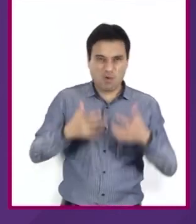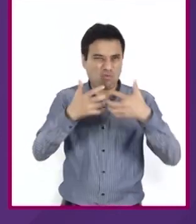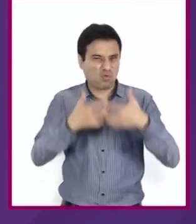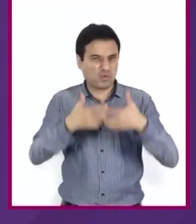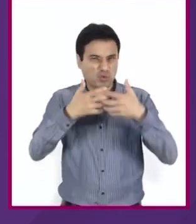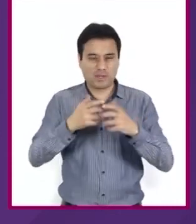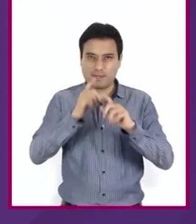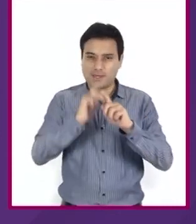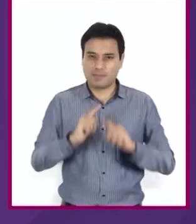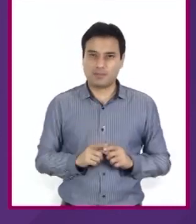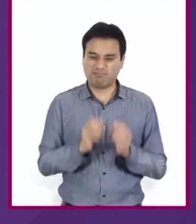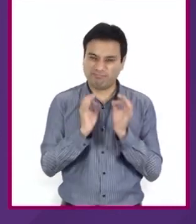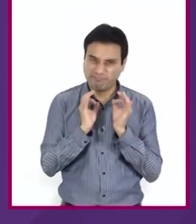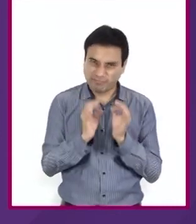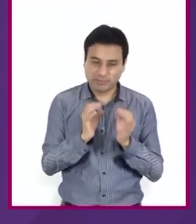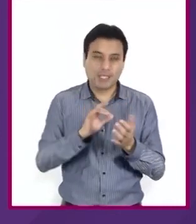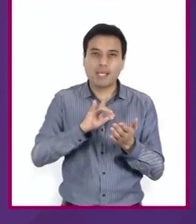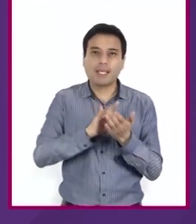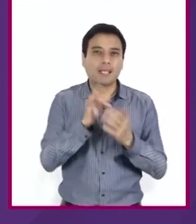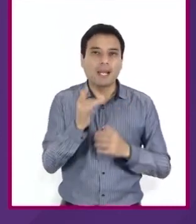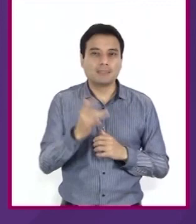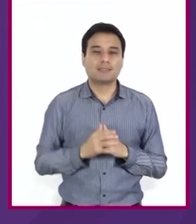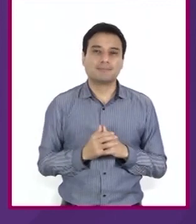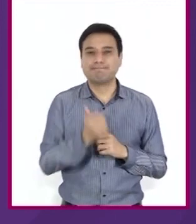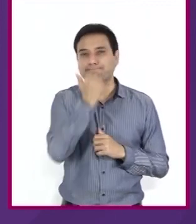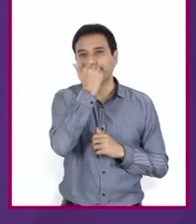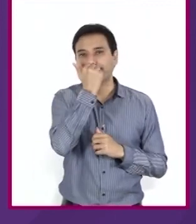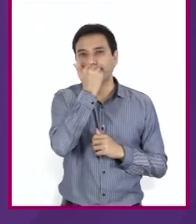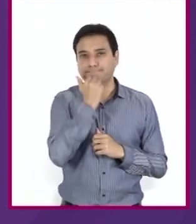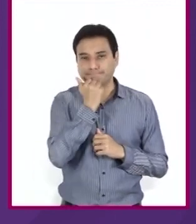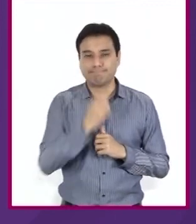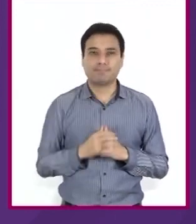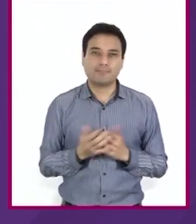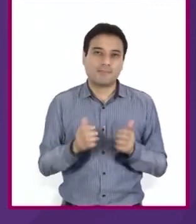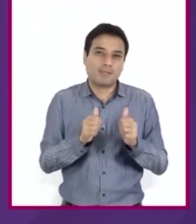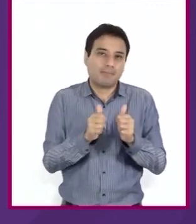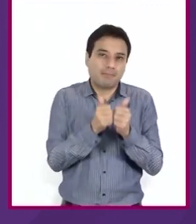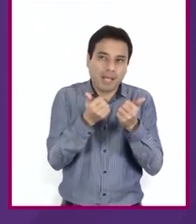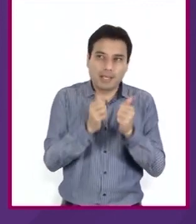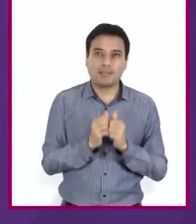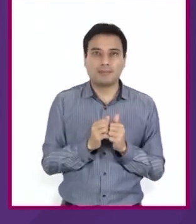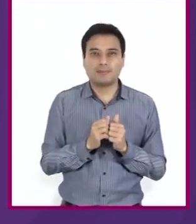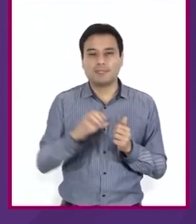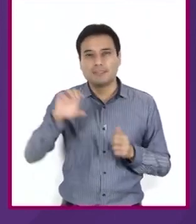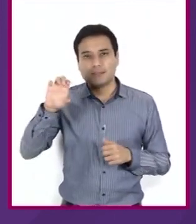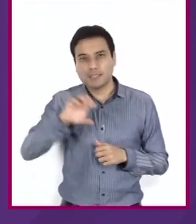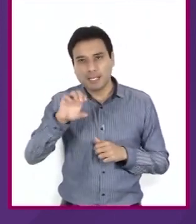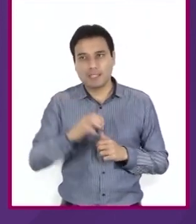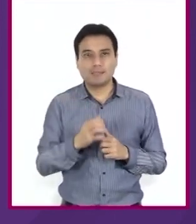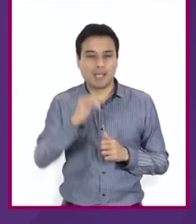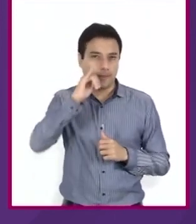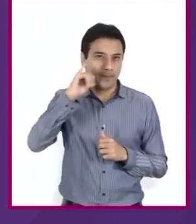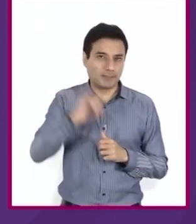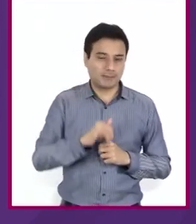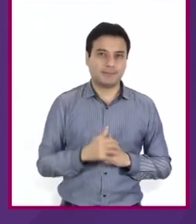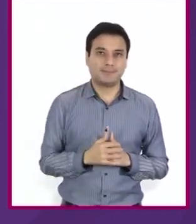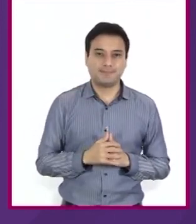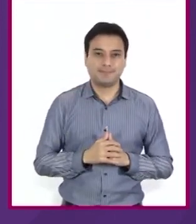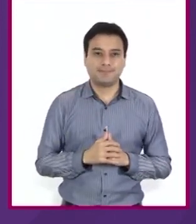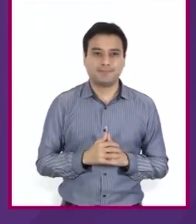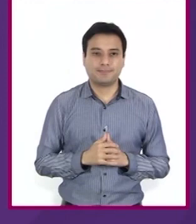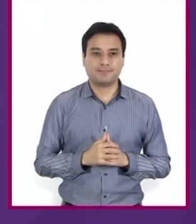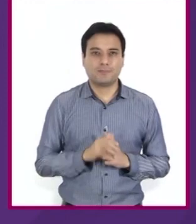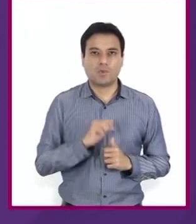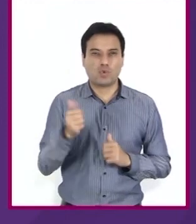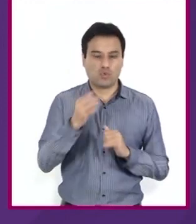por medio de la glucosa que se obtiene de algunos alimentos como el pan, cereales y pastas. Y por